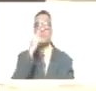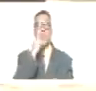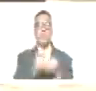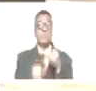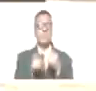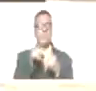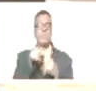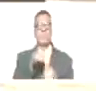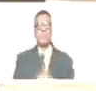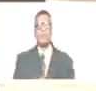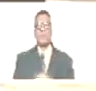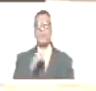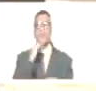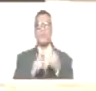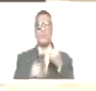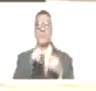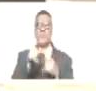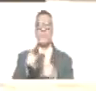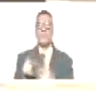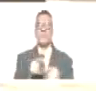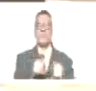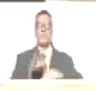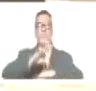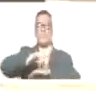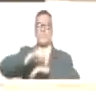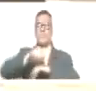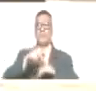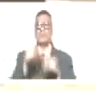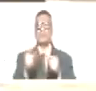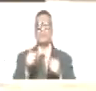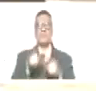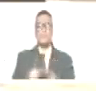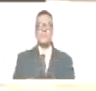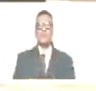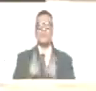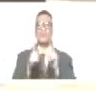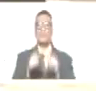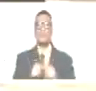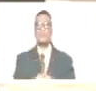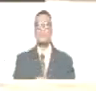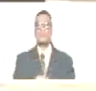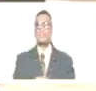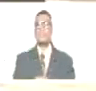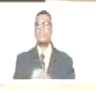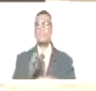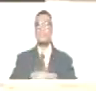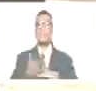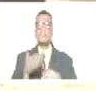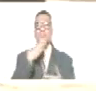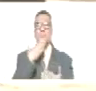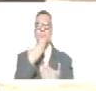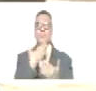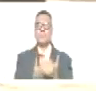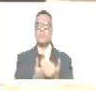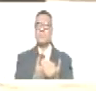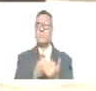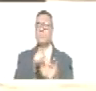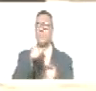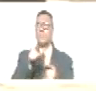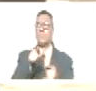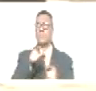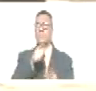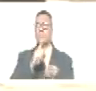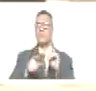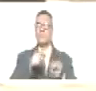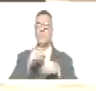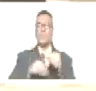esos últimos recursos que se robaron, que permitieron, fue por gracias a una violación